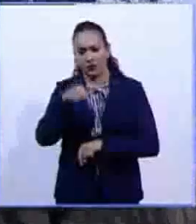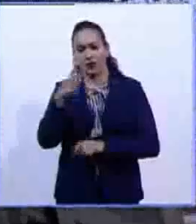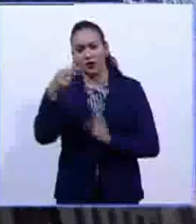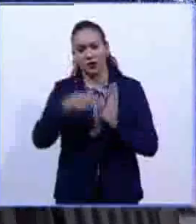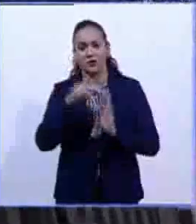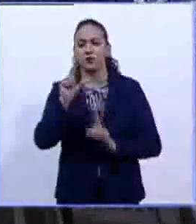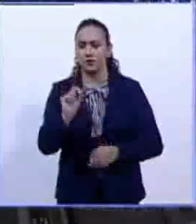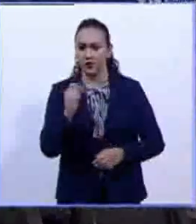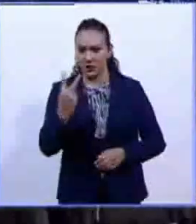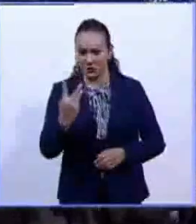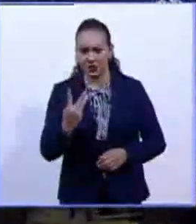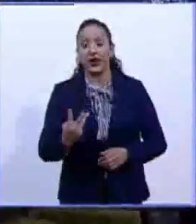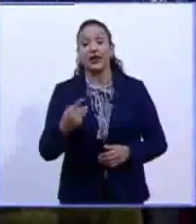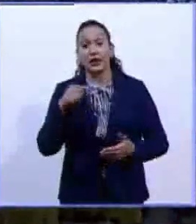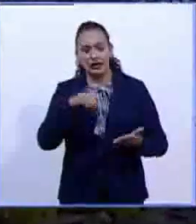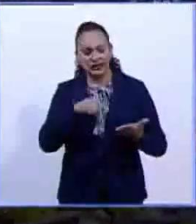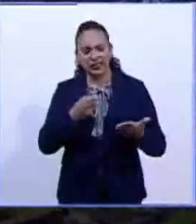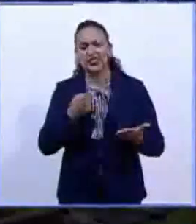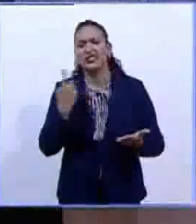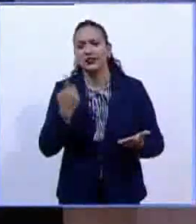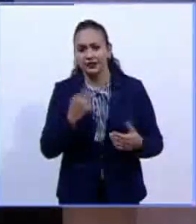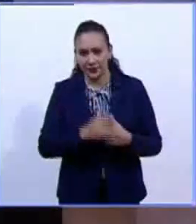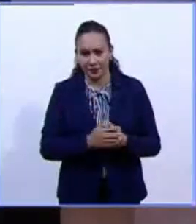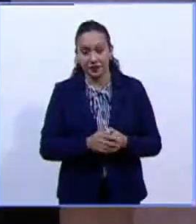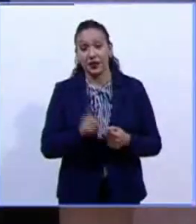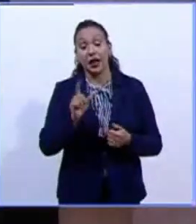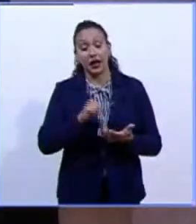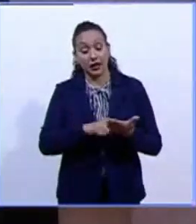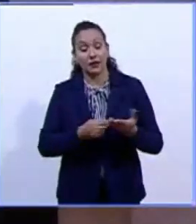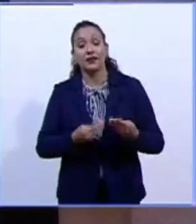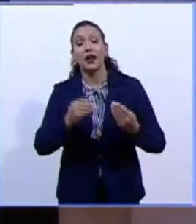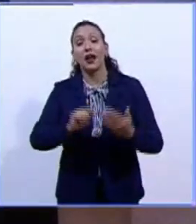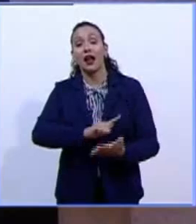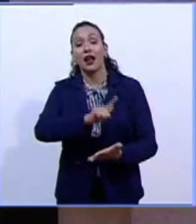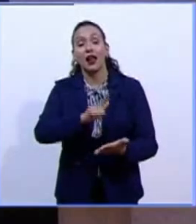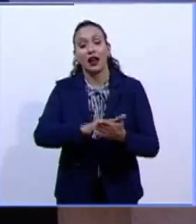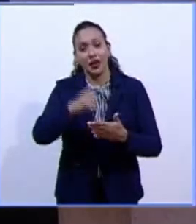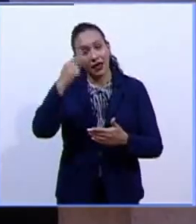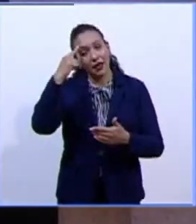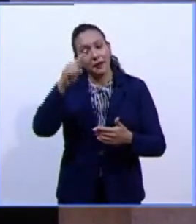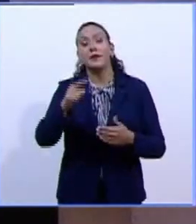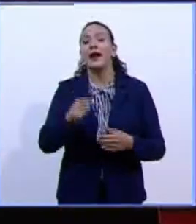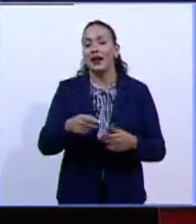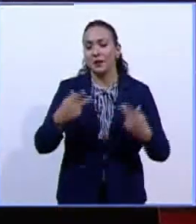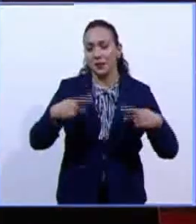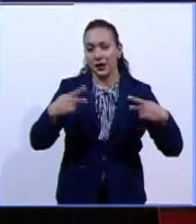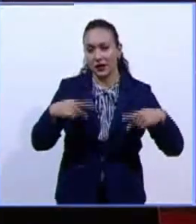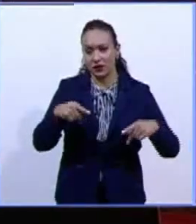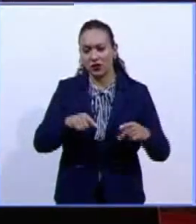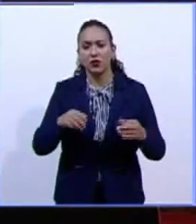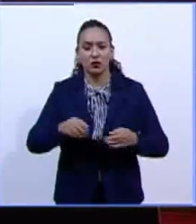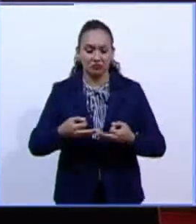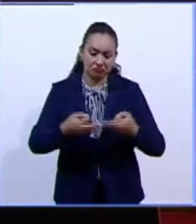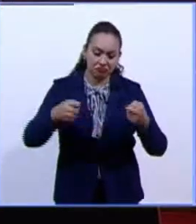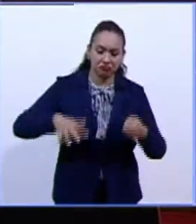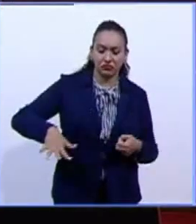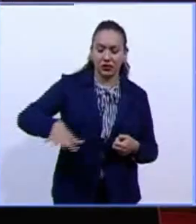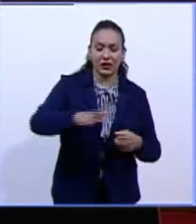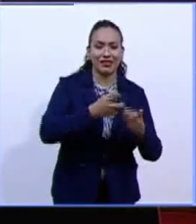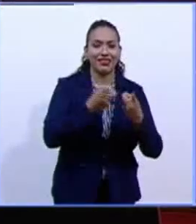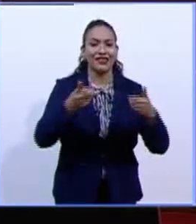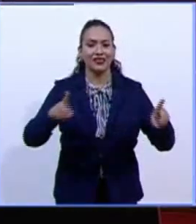195/2023, en la que invalidó el decreto mediante el que se expidió la Ley de Asentamientos Humanos, Ordenamiento Territorial y Desarrollo